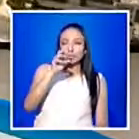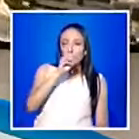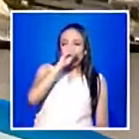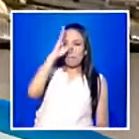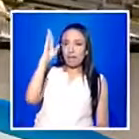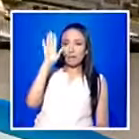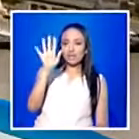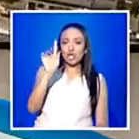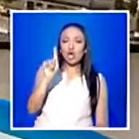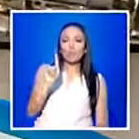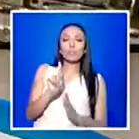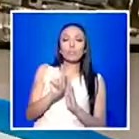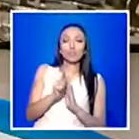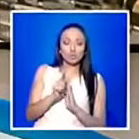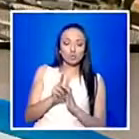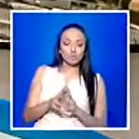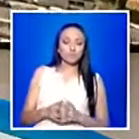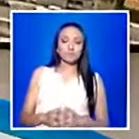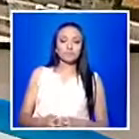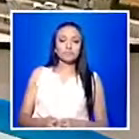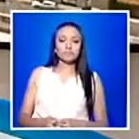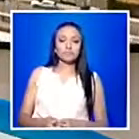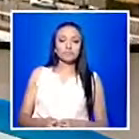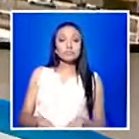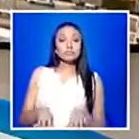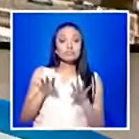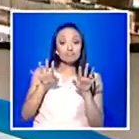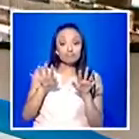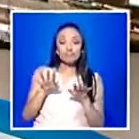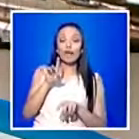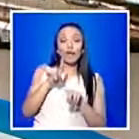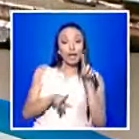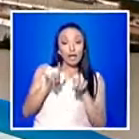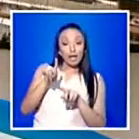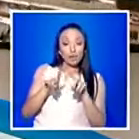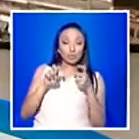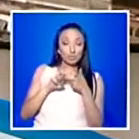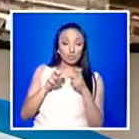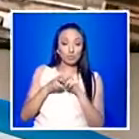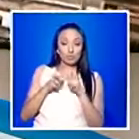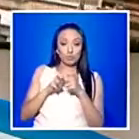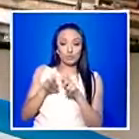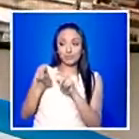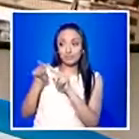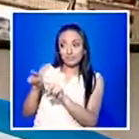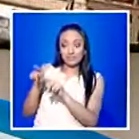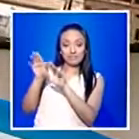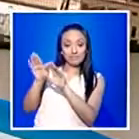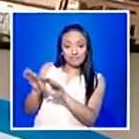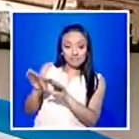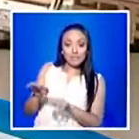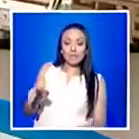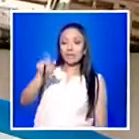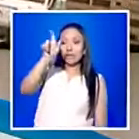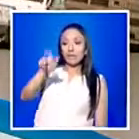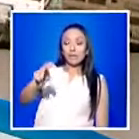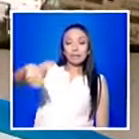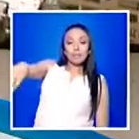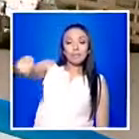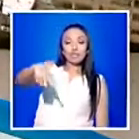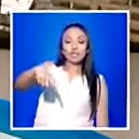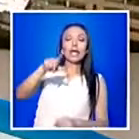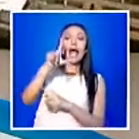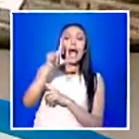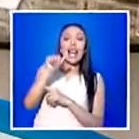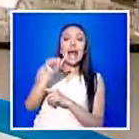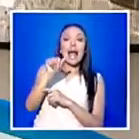8:05. Vamos a hablar ahora de este tema que sigue ocurriendo en distintos puntos de la ciudad. En este caso, los vecinos del barrio La Paz, en